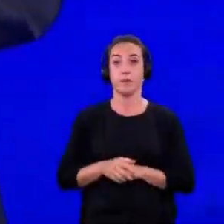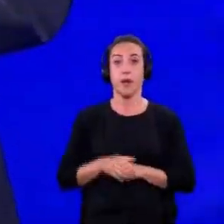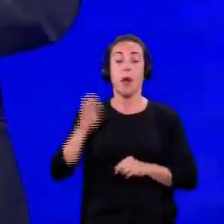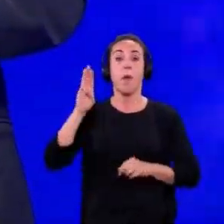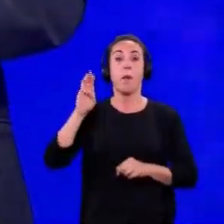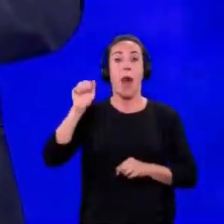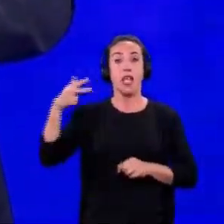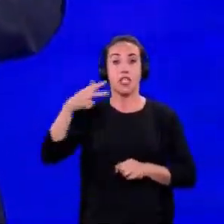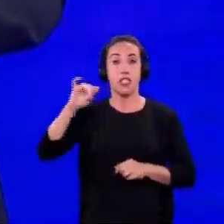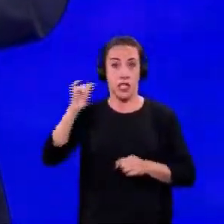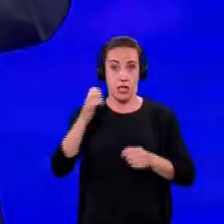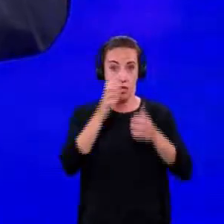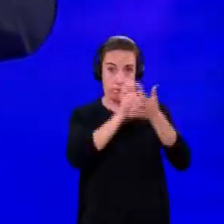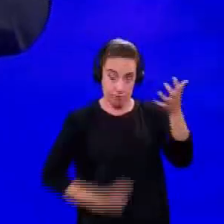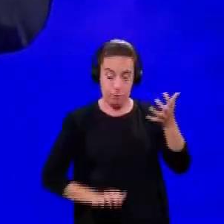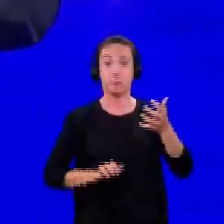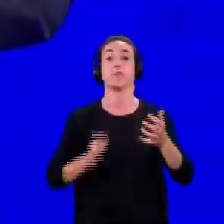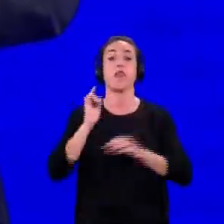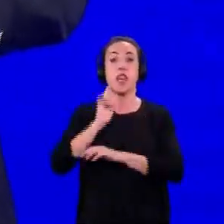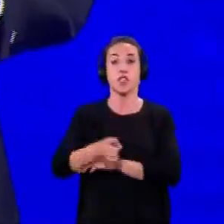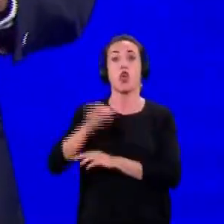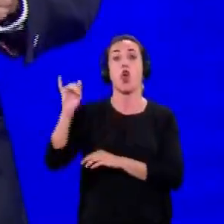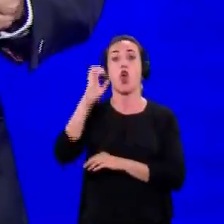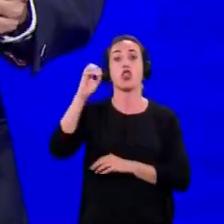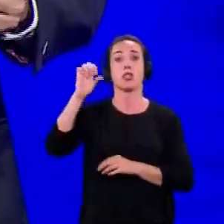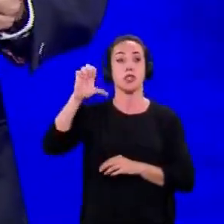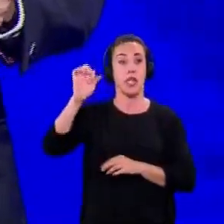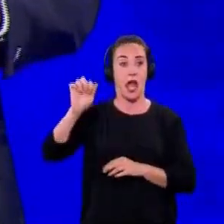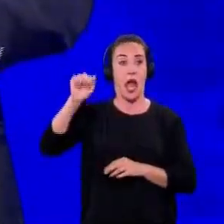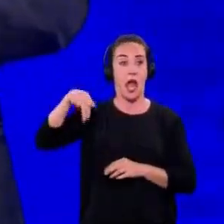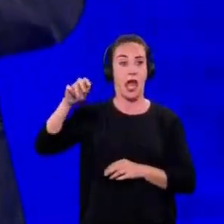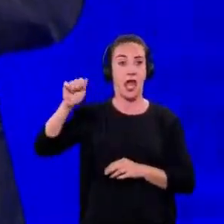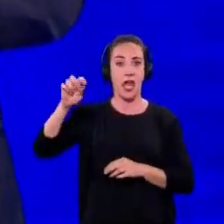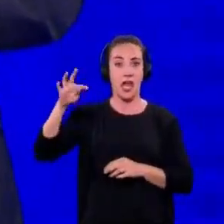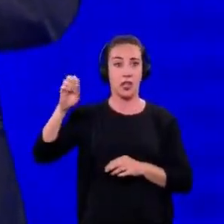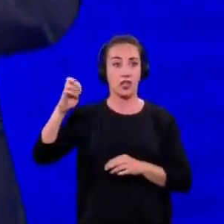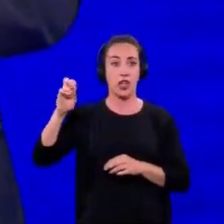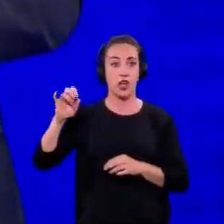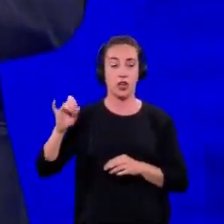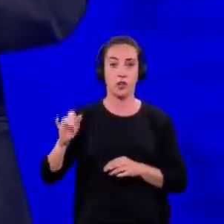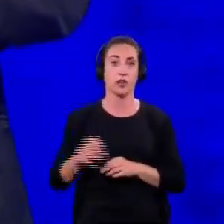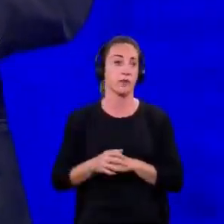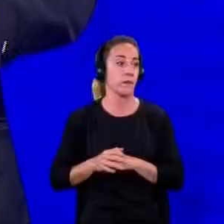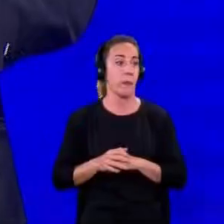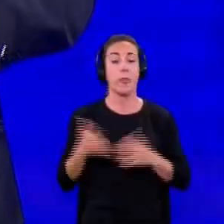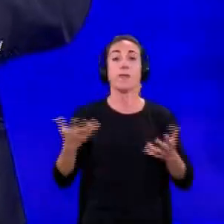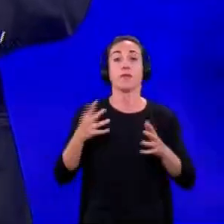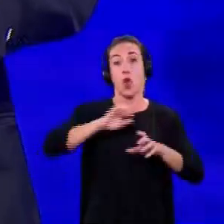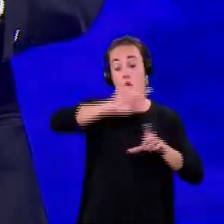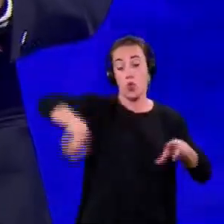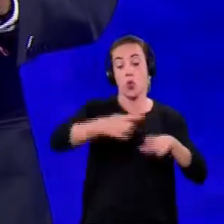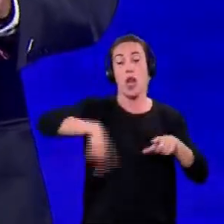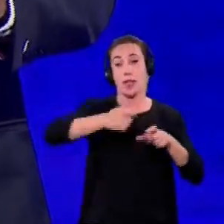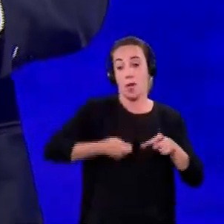Antonio Vera Hernández, nos interpretarán los temas Estadísticamente Hablando y La Ruleta de la Fortuna, del